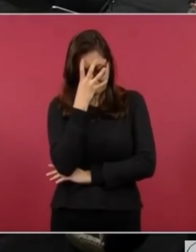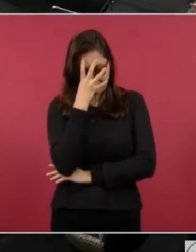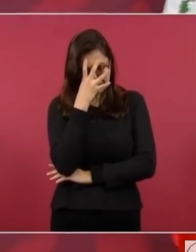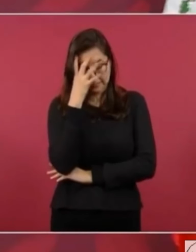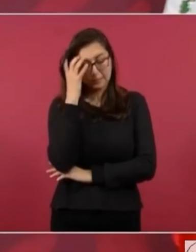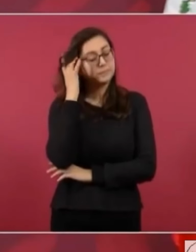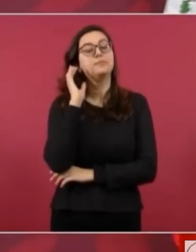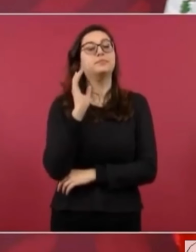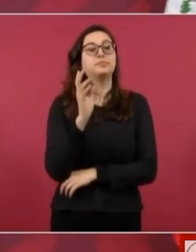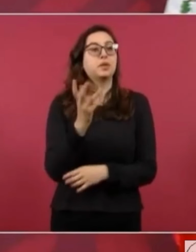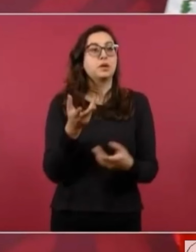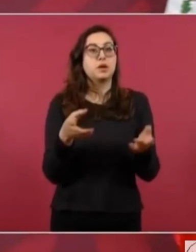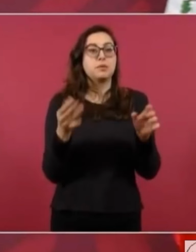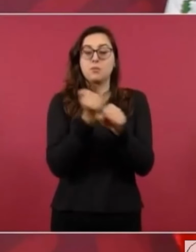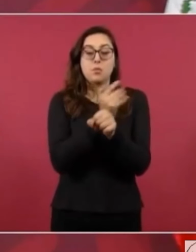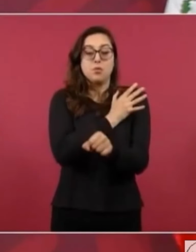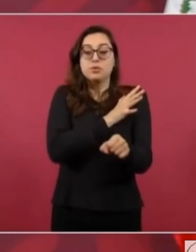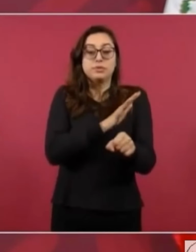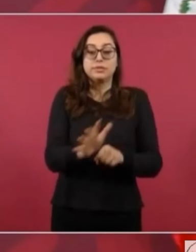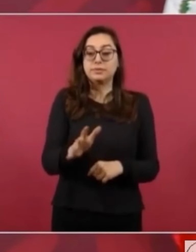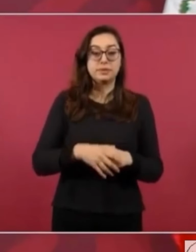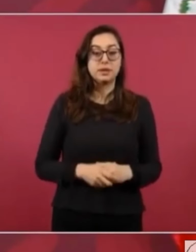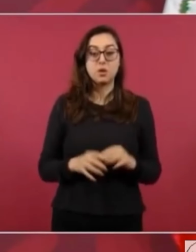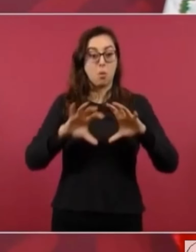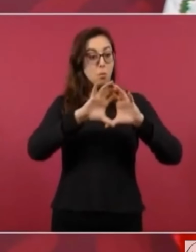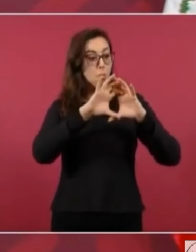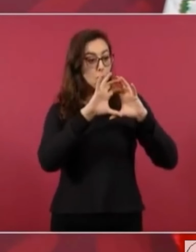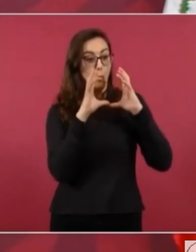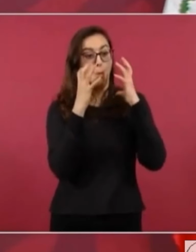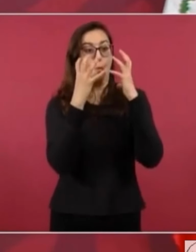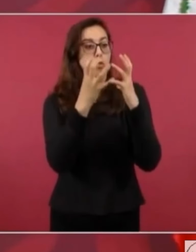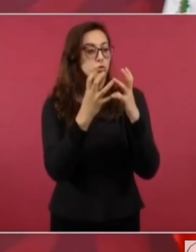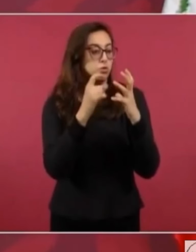que sea nuestro país el que